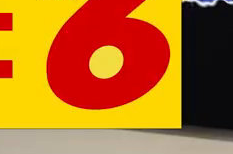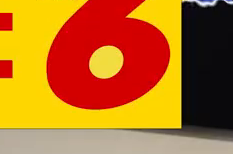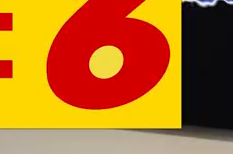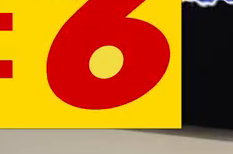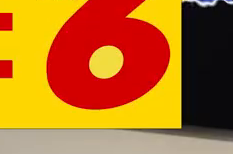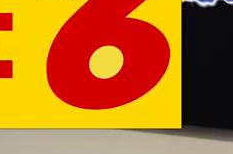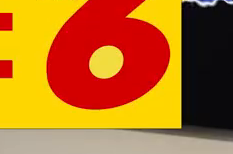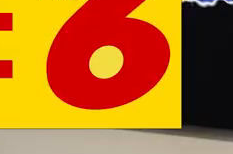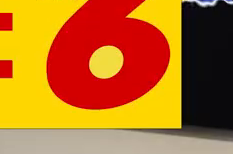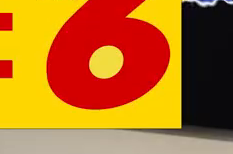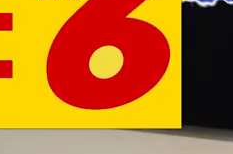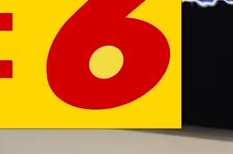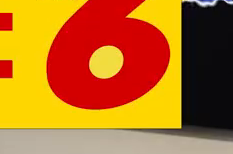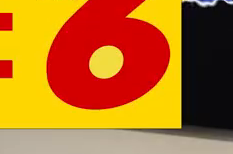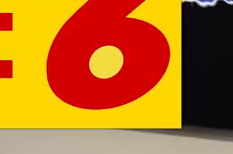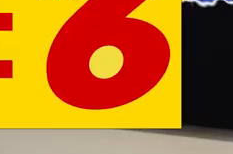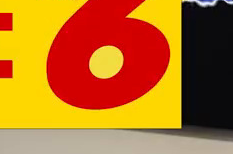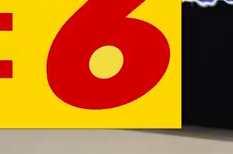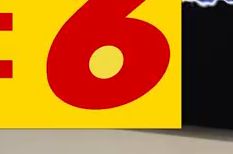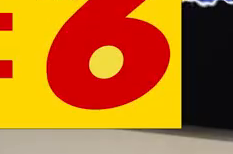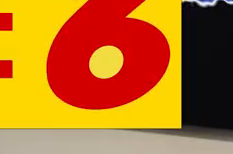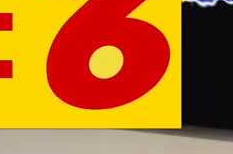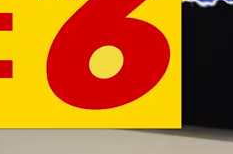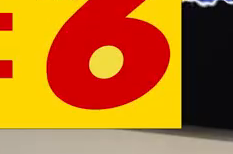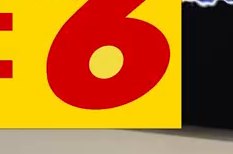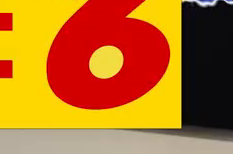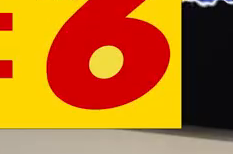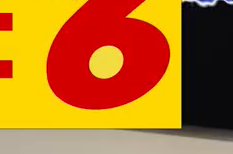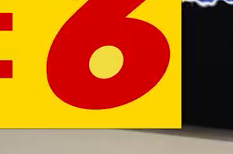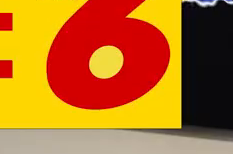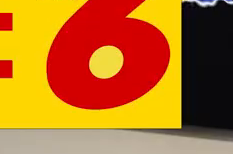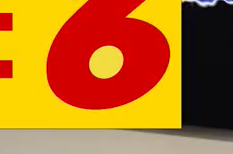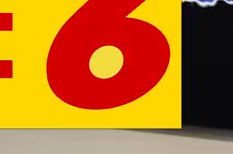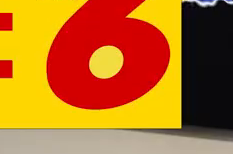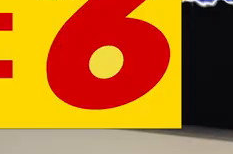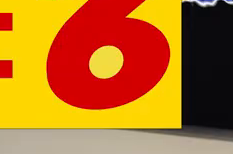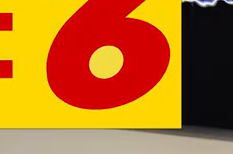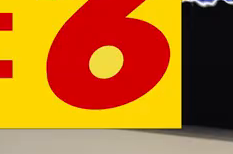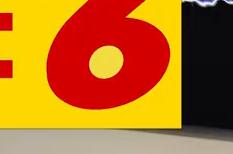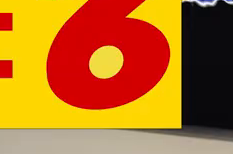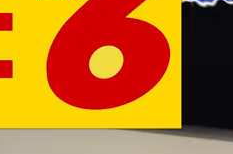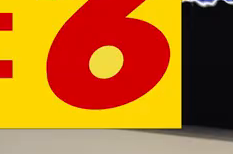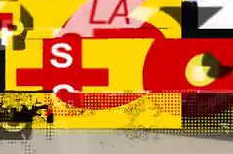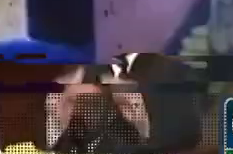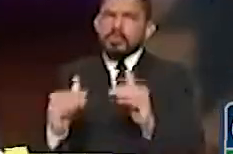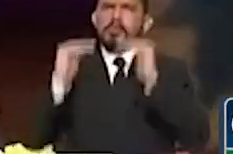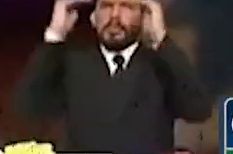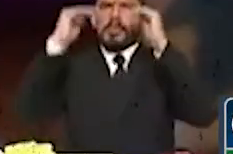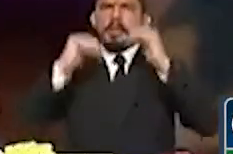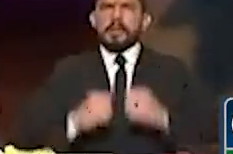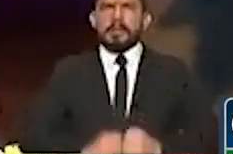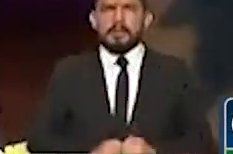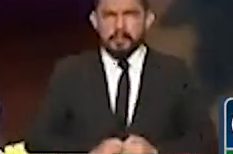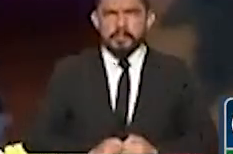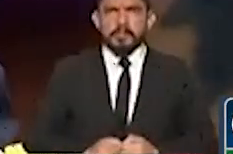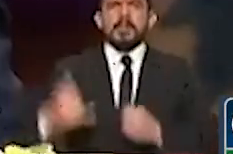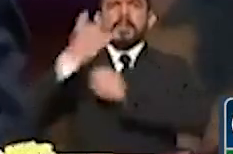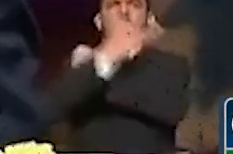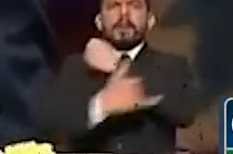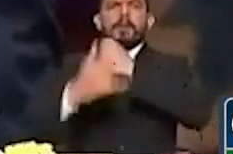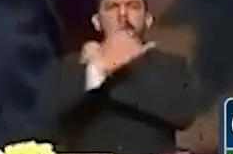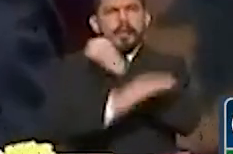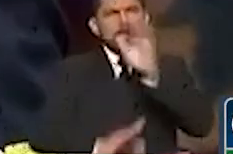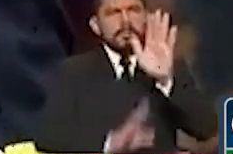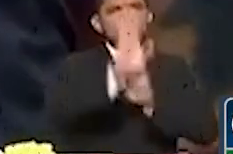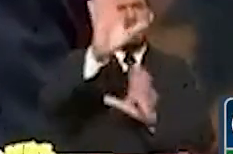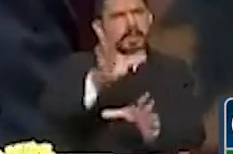se dignó en presentar oficialmente a Henry kronfle y Diana pasley también tuvo la lupa de la defensa kronfle des 2017 en el